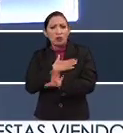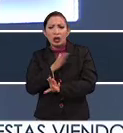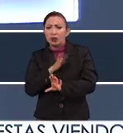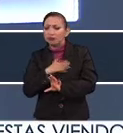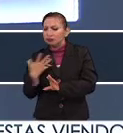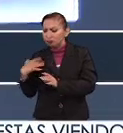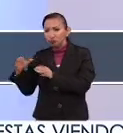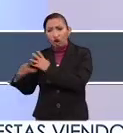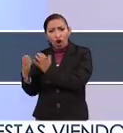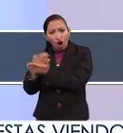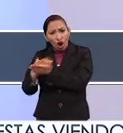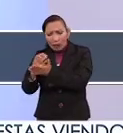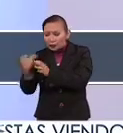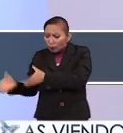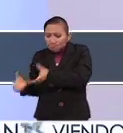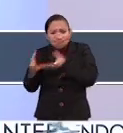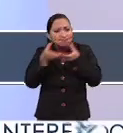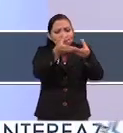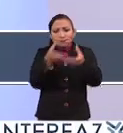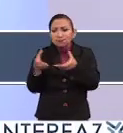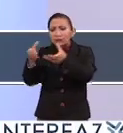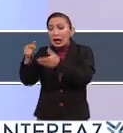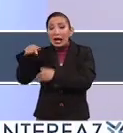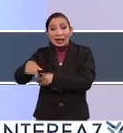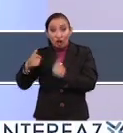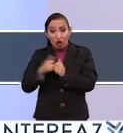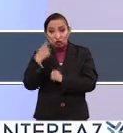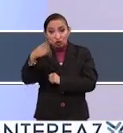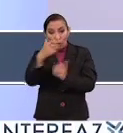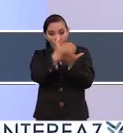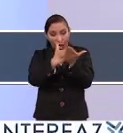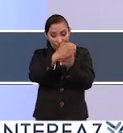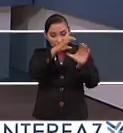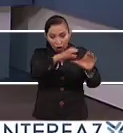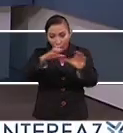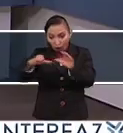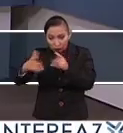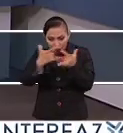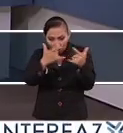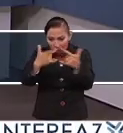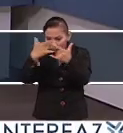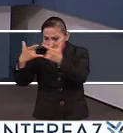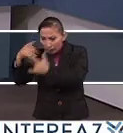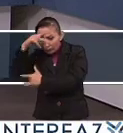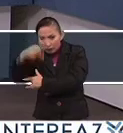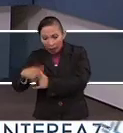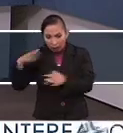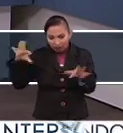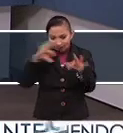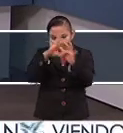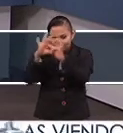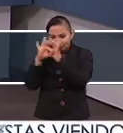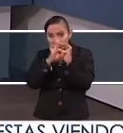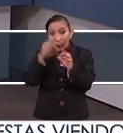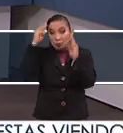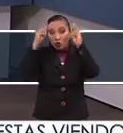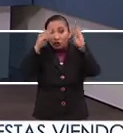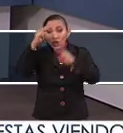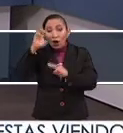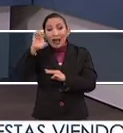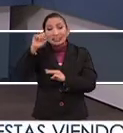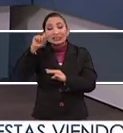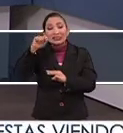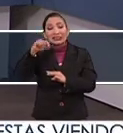generoso, que fue relatando a través de sus coleccionismos la historia de nuestro país. Y bueno, pues en este caso, ¿qué te puedo decir? El Museo del